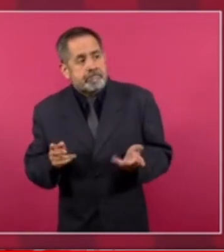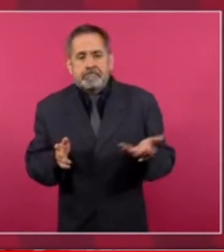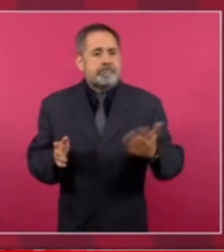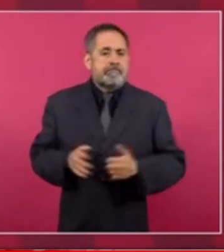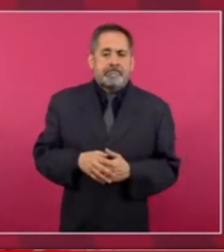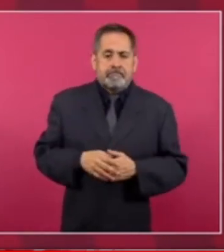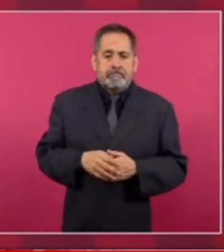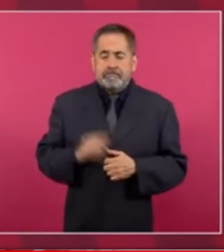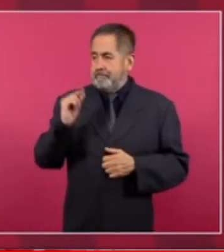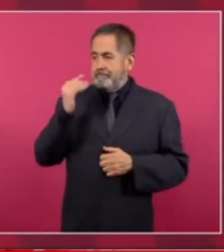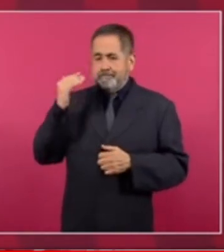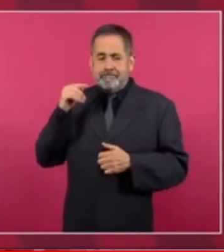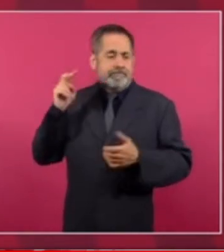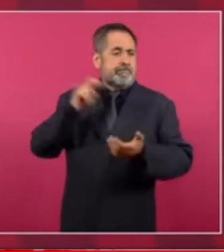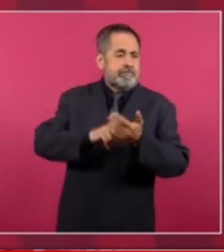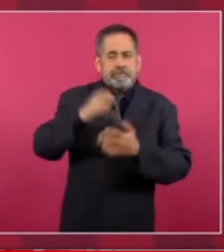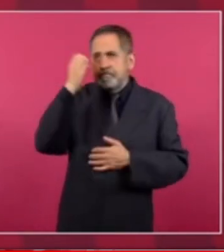ya